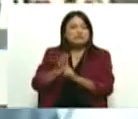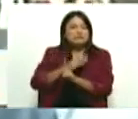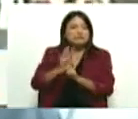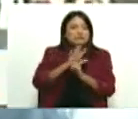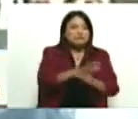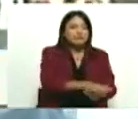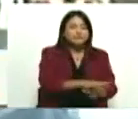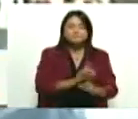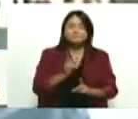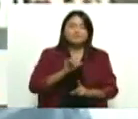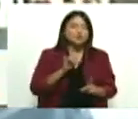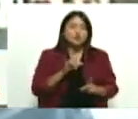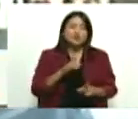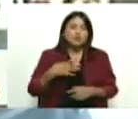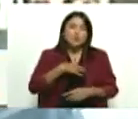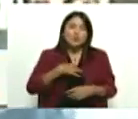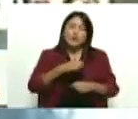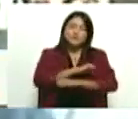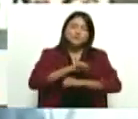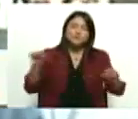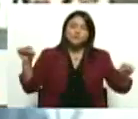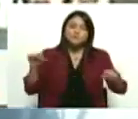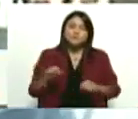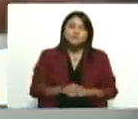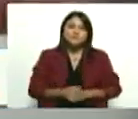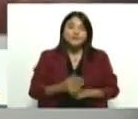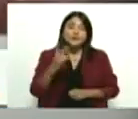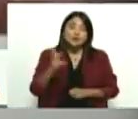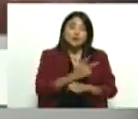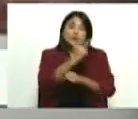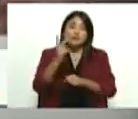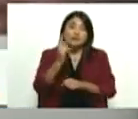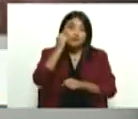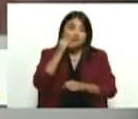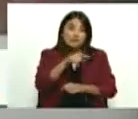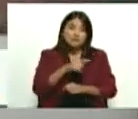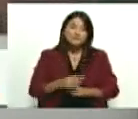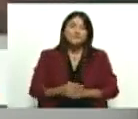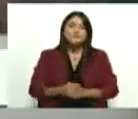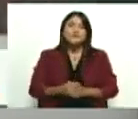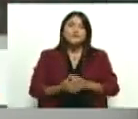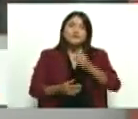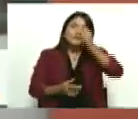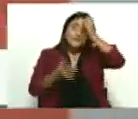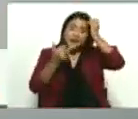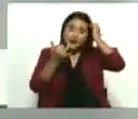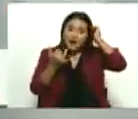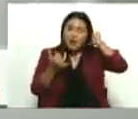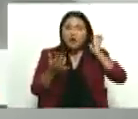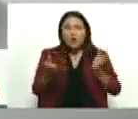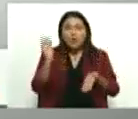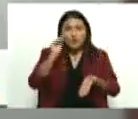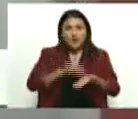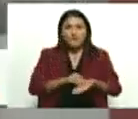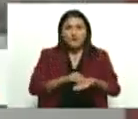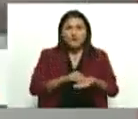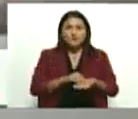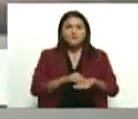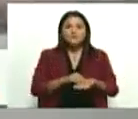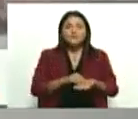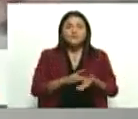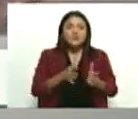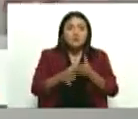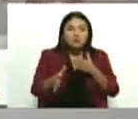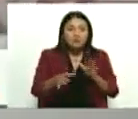doblegarlo en esas 72 horas de atroces torturas. Paradójicamente, hoy intentan instrumentalizar el tema de los